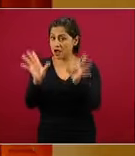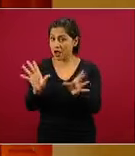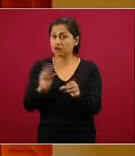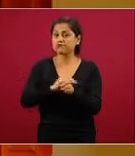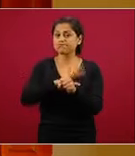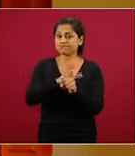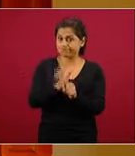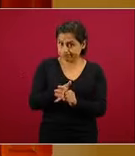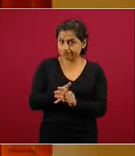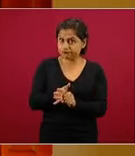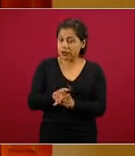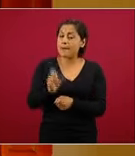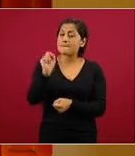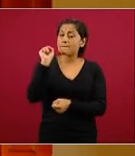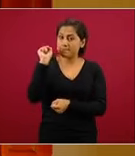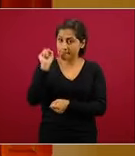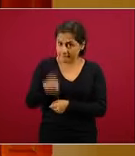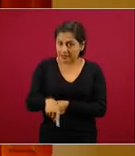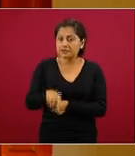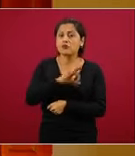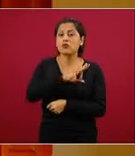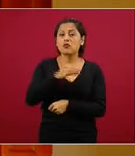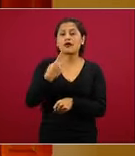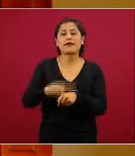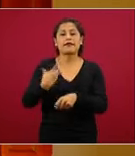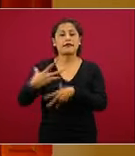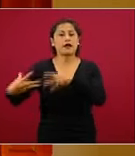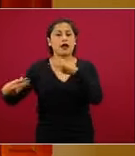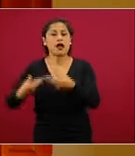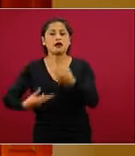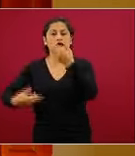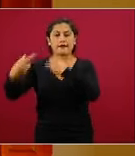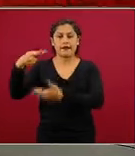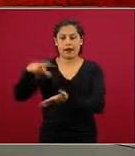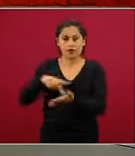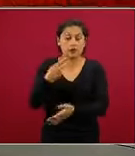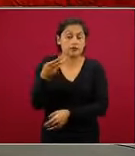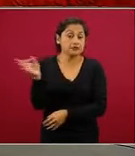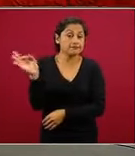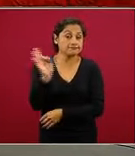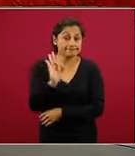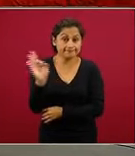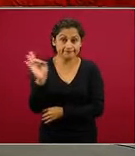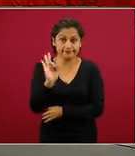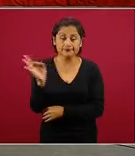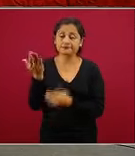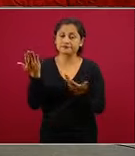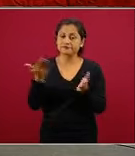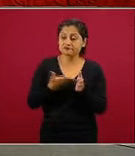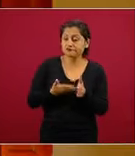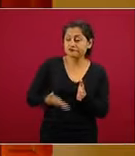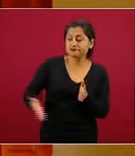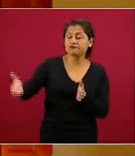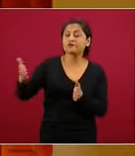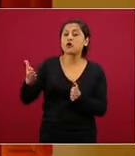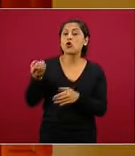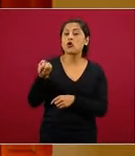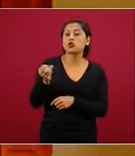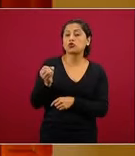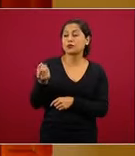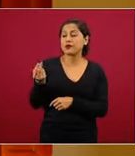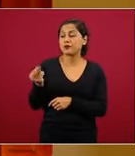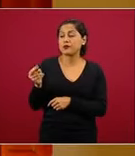se presente en una etapa epidémica, en una segunda oleada epidémica. Y esto podría extenderse octubre,